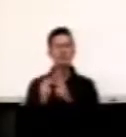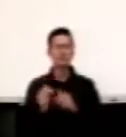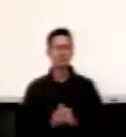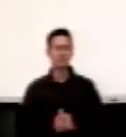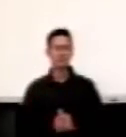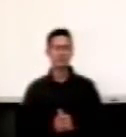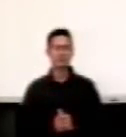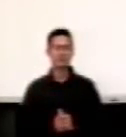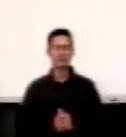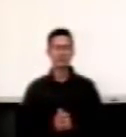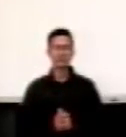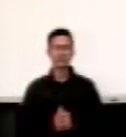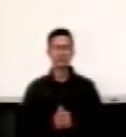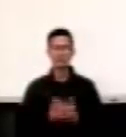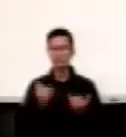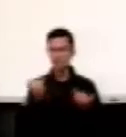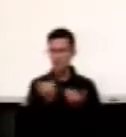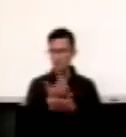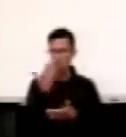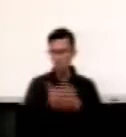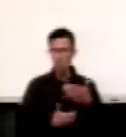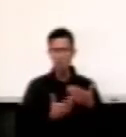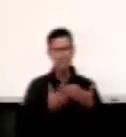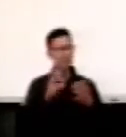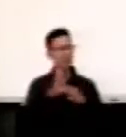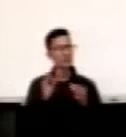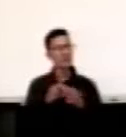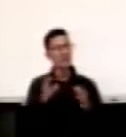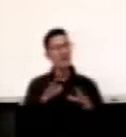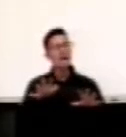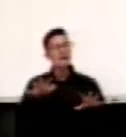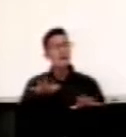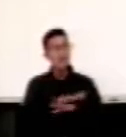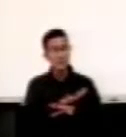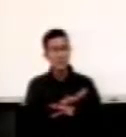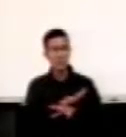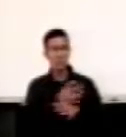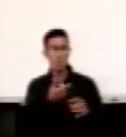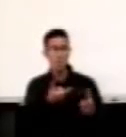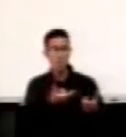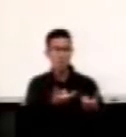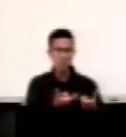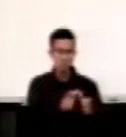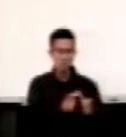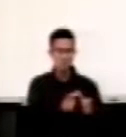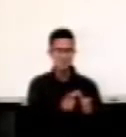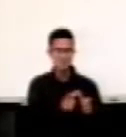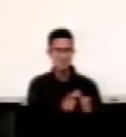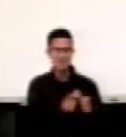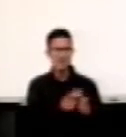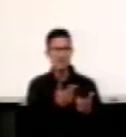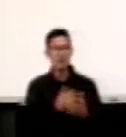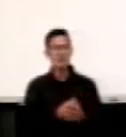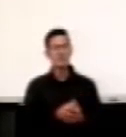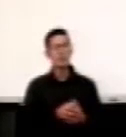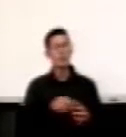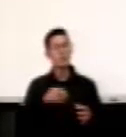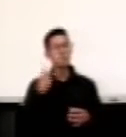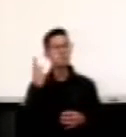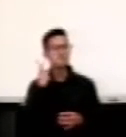este capítulo hace referencia al cambio político electoral en México, que va desde propiamente el estudio, el